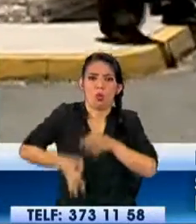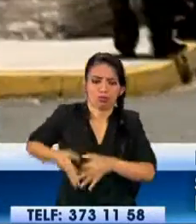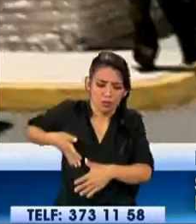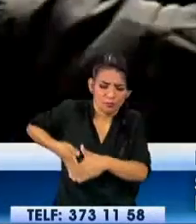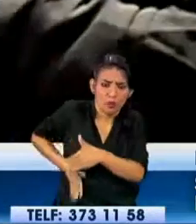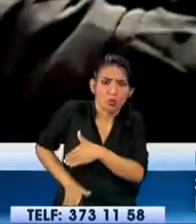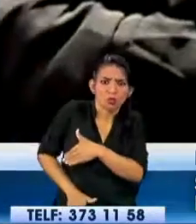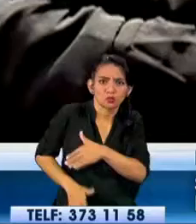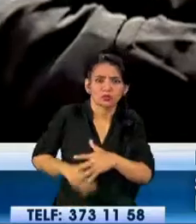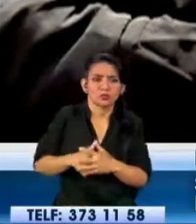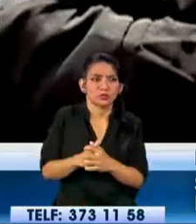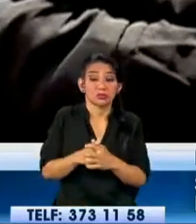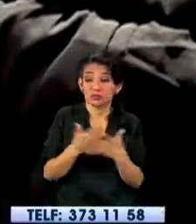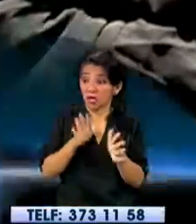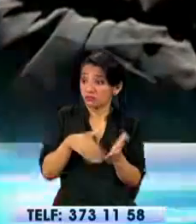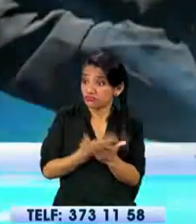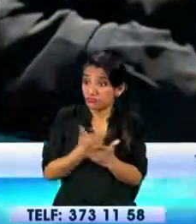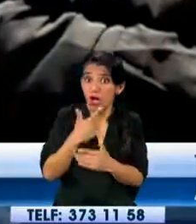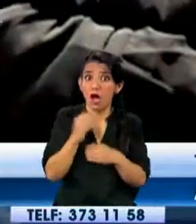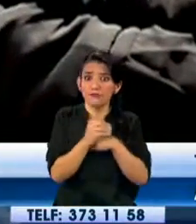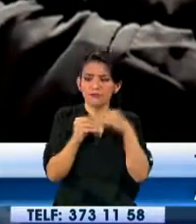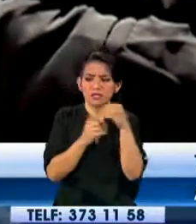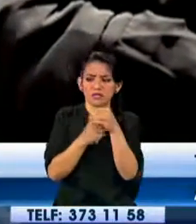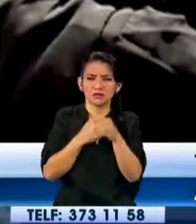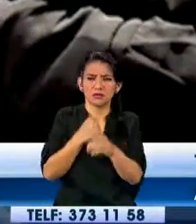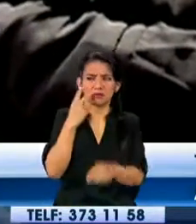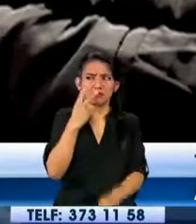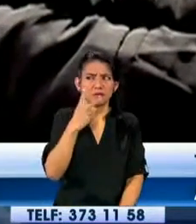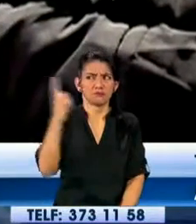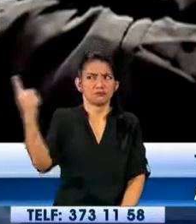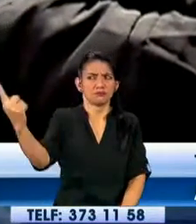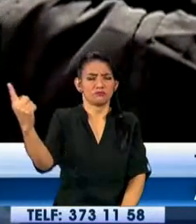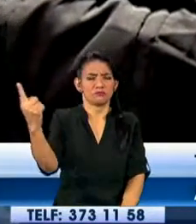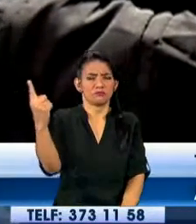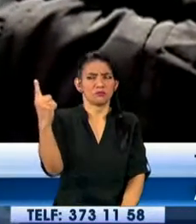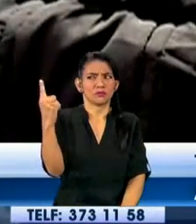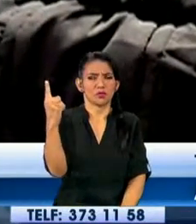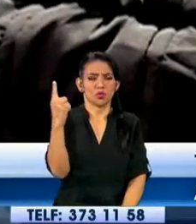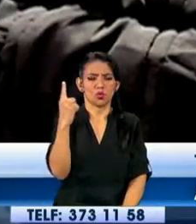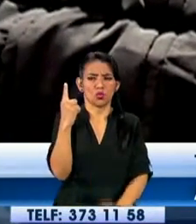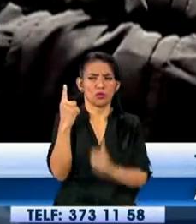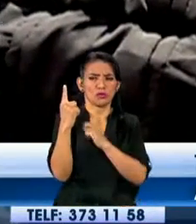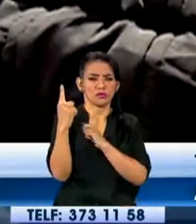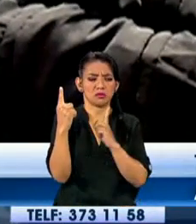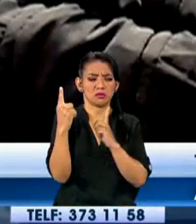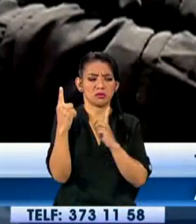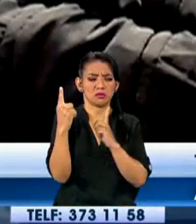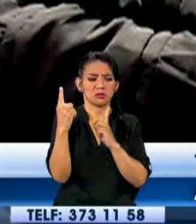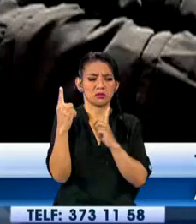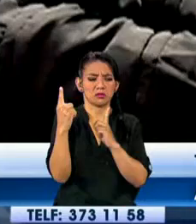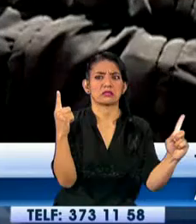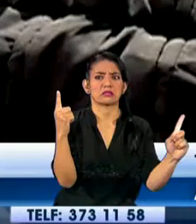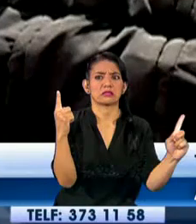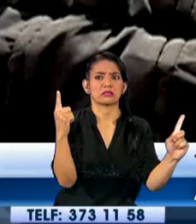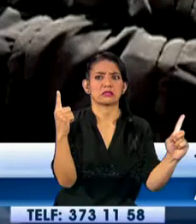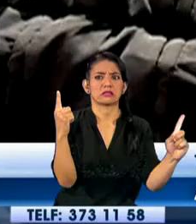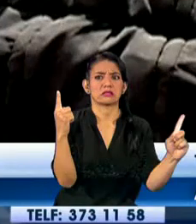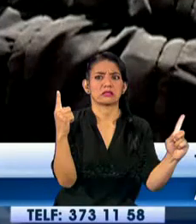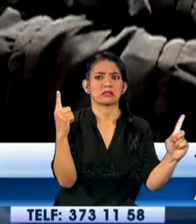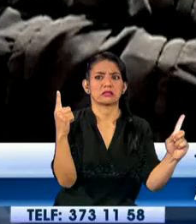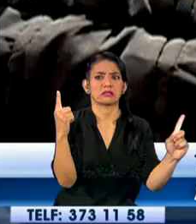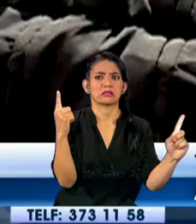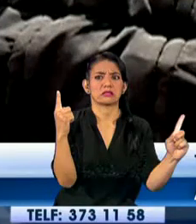de la chompa. Ya iba llegando a la oficina cuando vi uno que venía de frente mío armado. Me regresé para atrás corriendo y de nuevo venía otro más acá